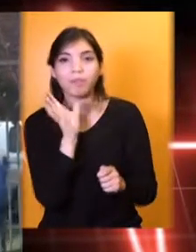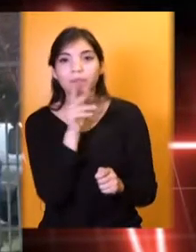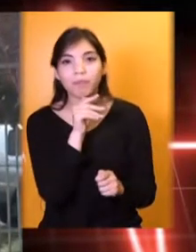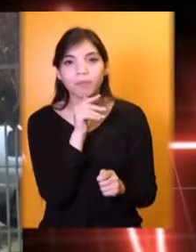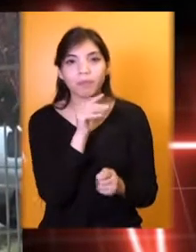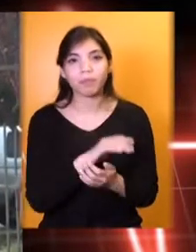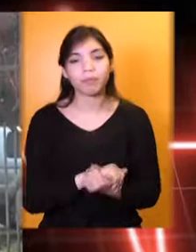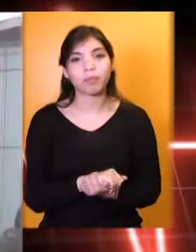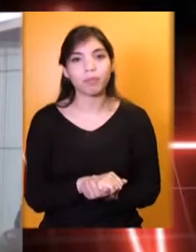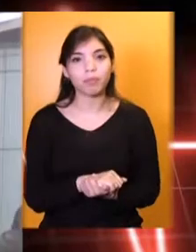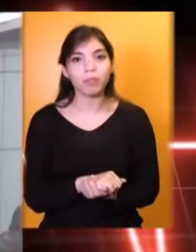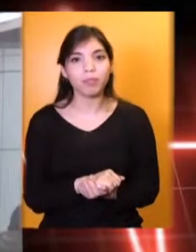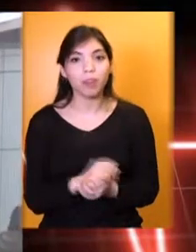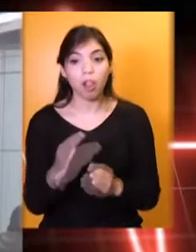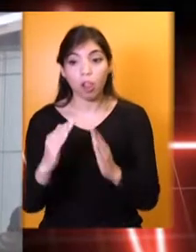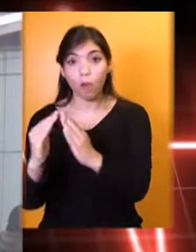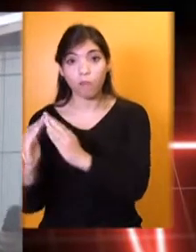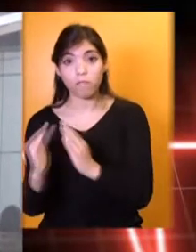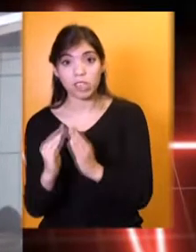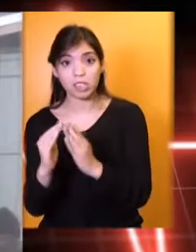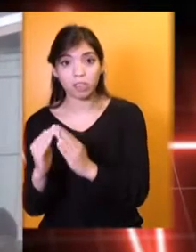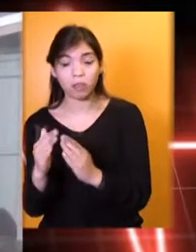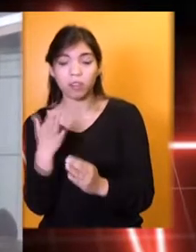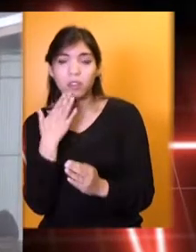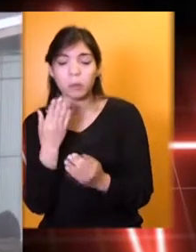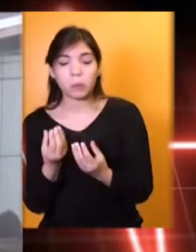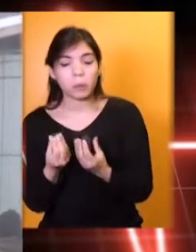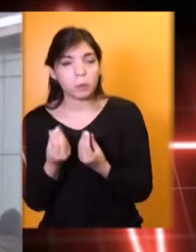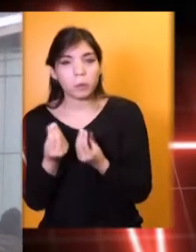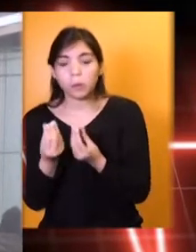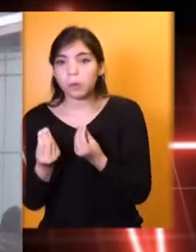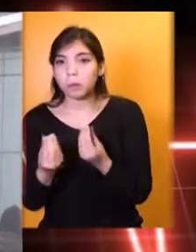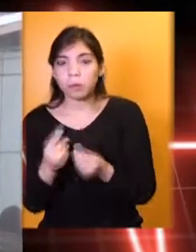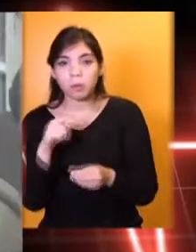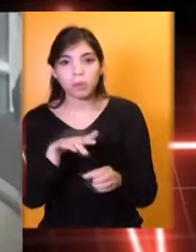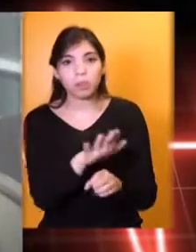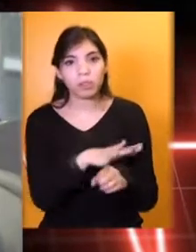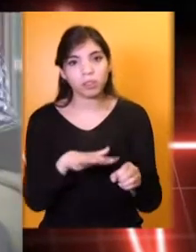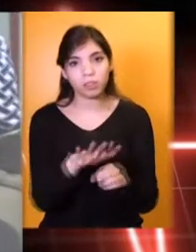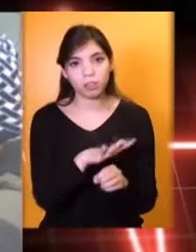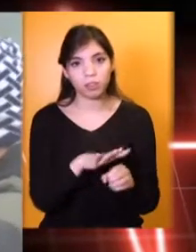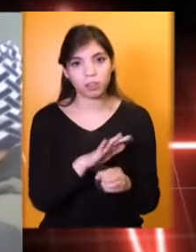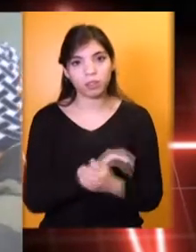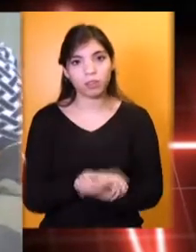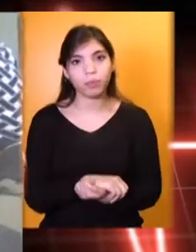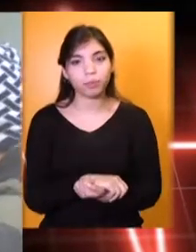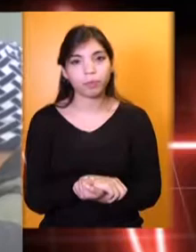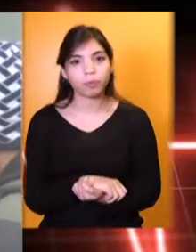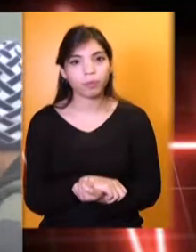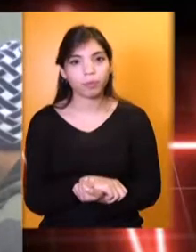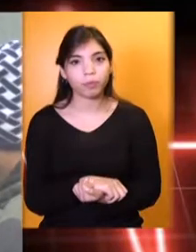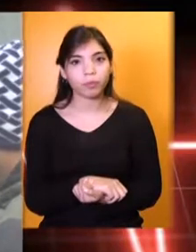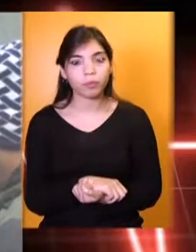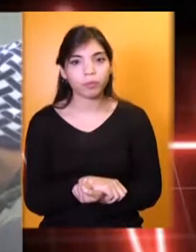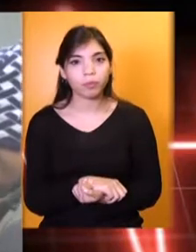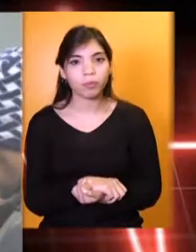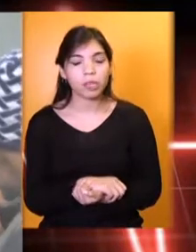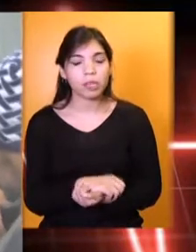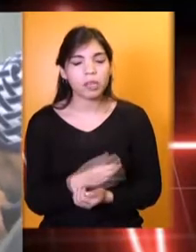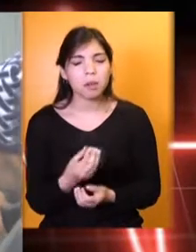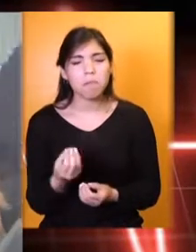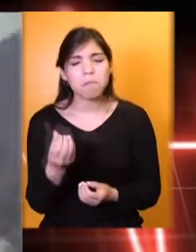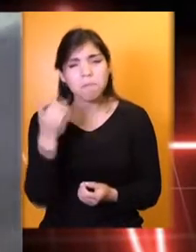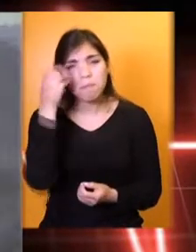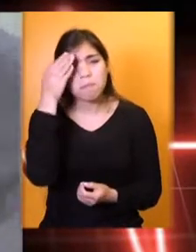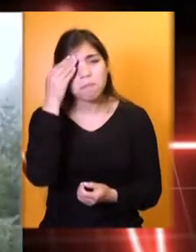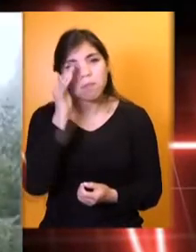Vecinos de la familia atacada por el sujeto aún no salen de la conmoción que produjo el hecho y que dañó, recalcan, a buenas personas.